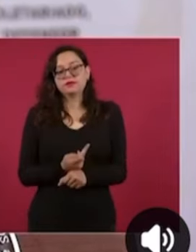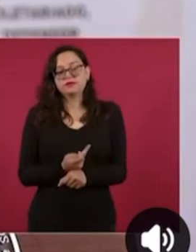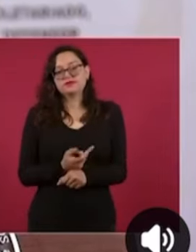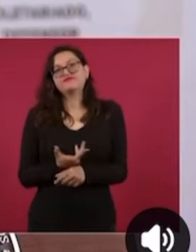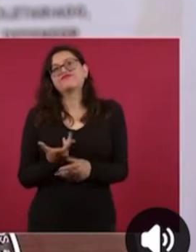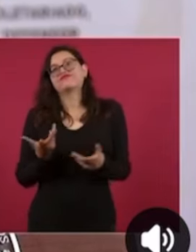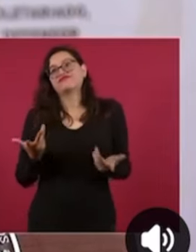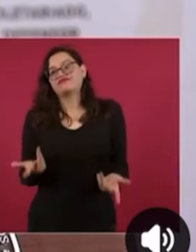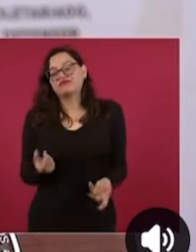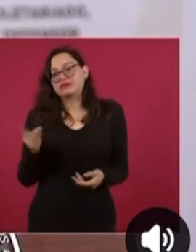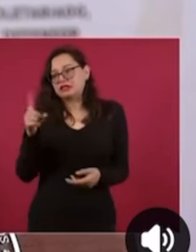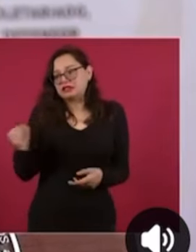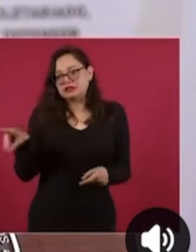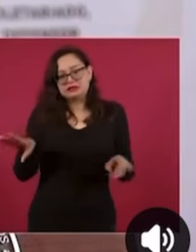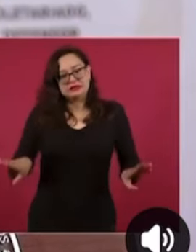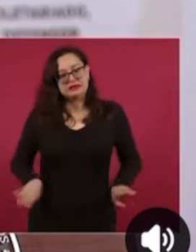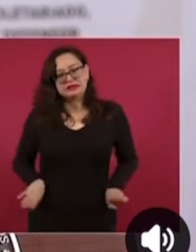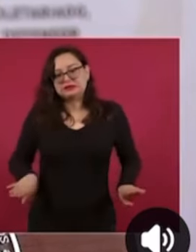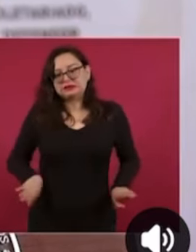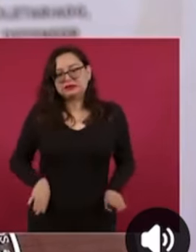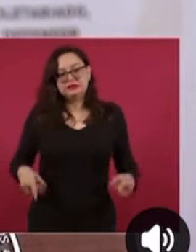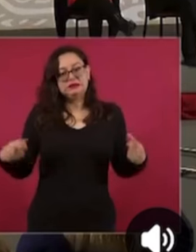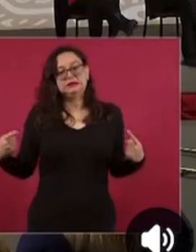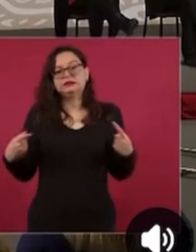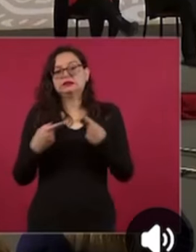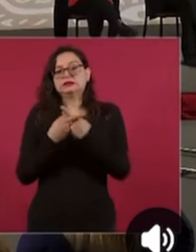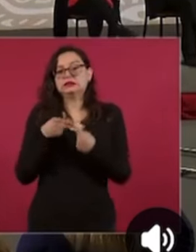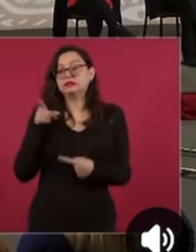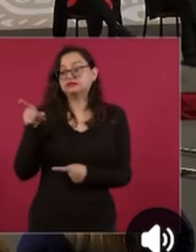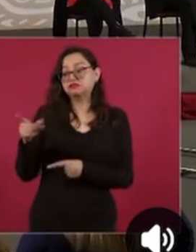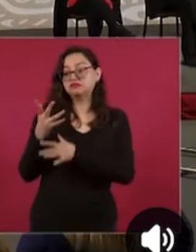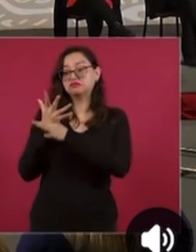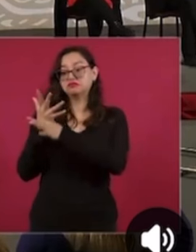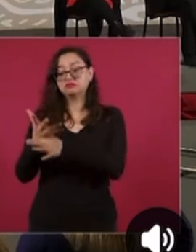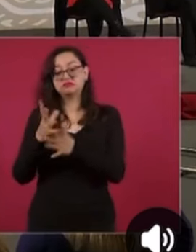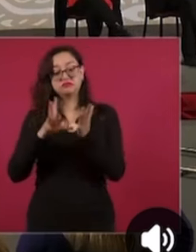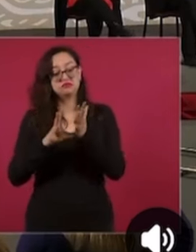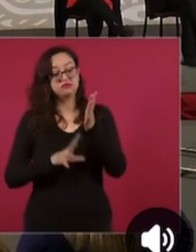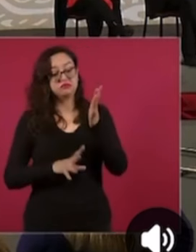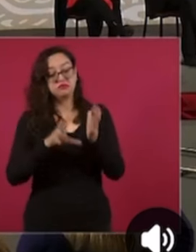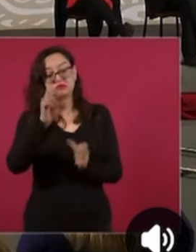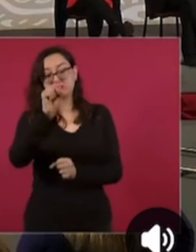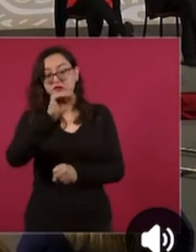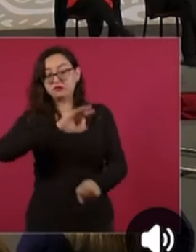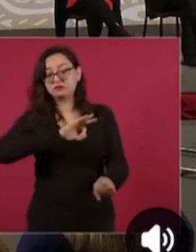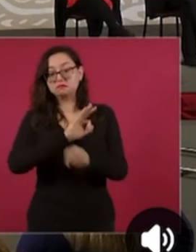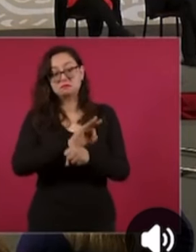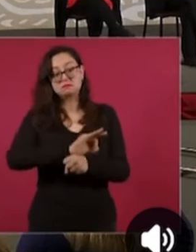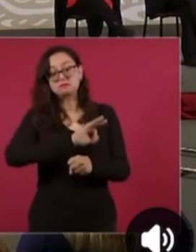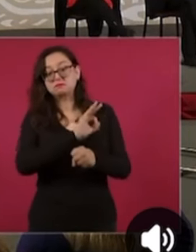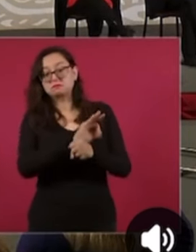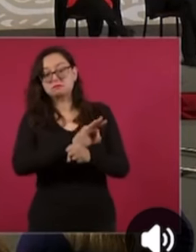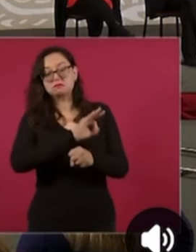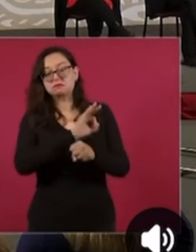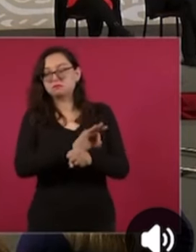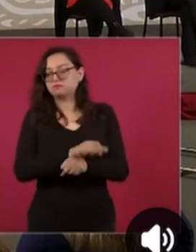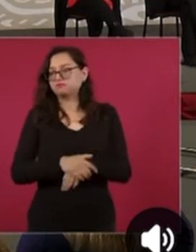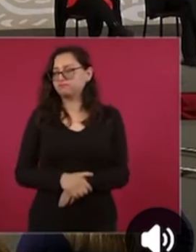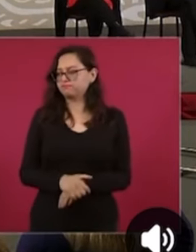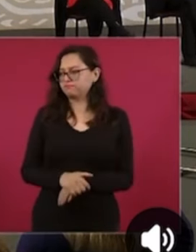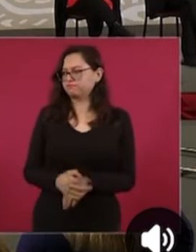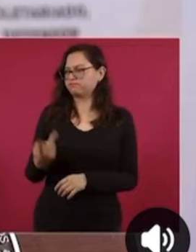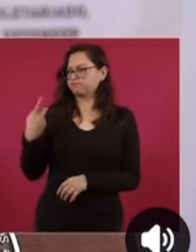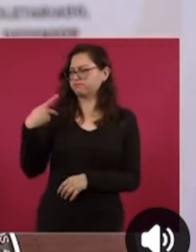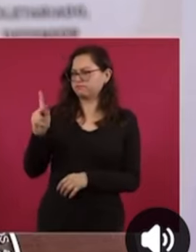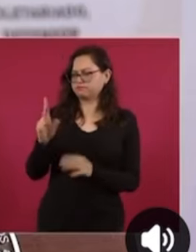saciedad diciendo que ellos defienden la Constitución, pero vamos a recordarles algo. La Constitución dice que